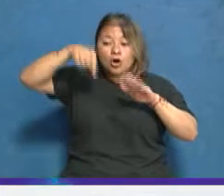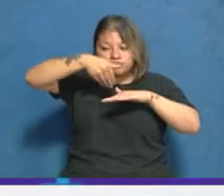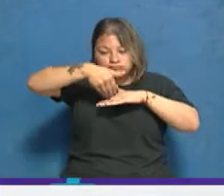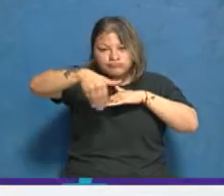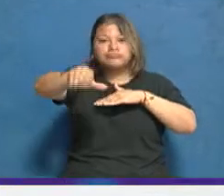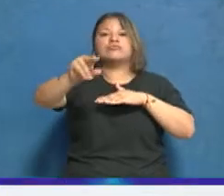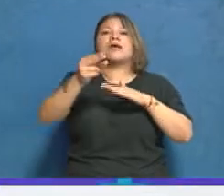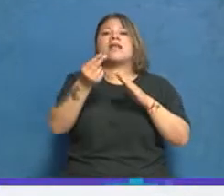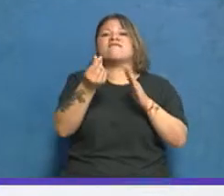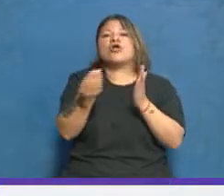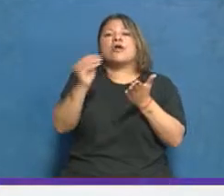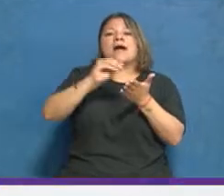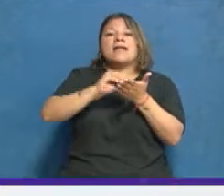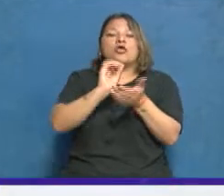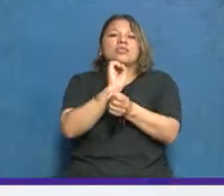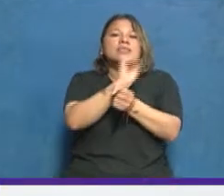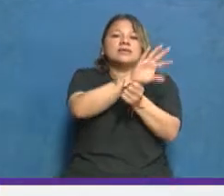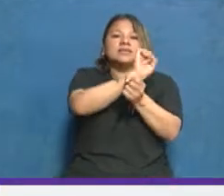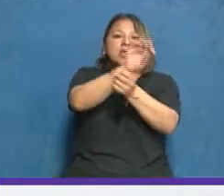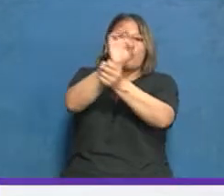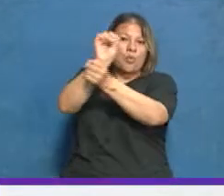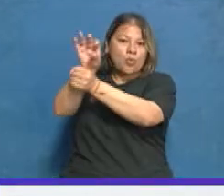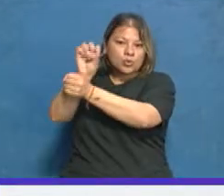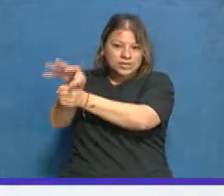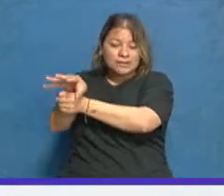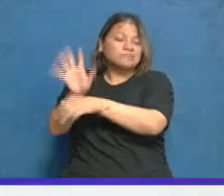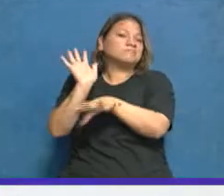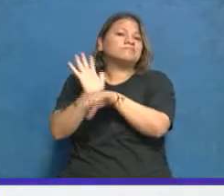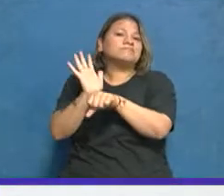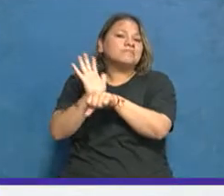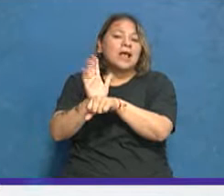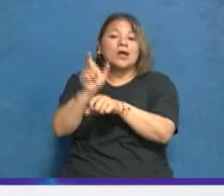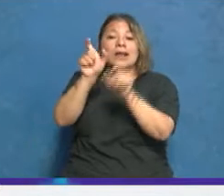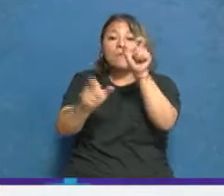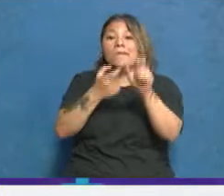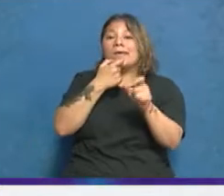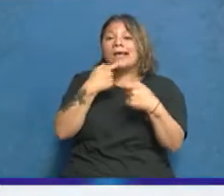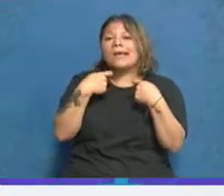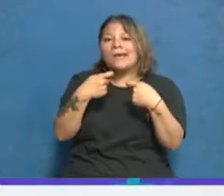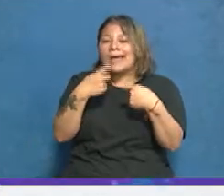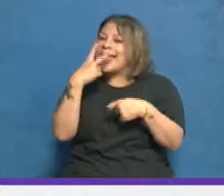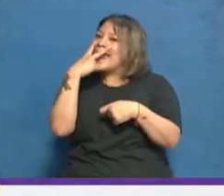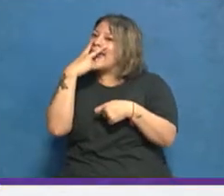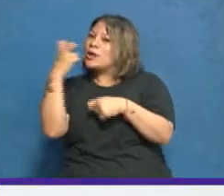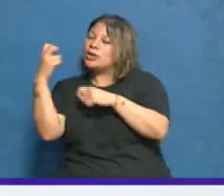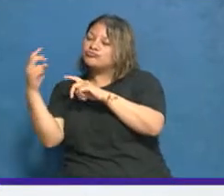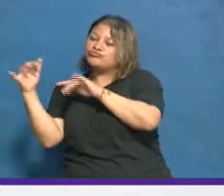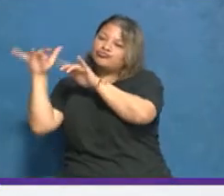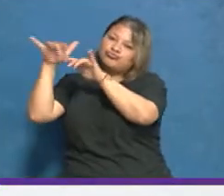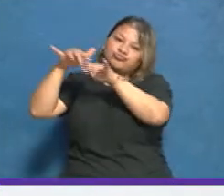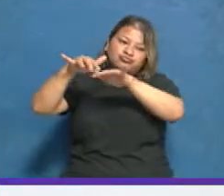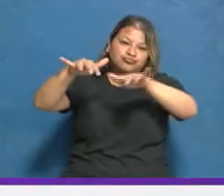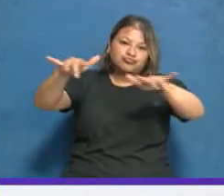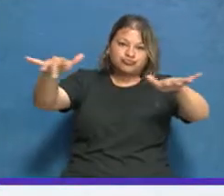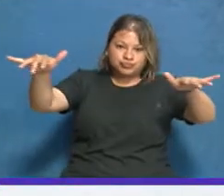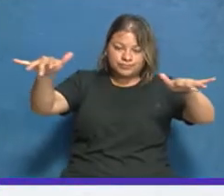regir el valor agregado de distribución, que es lo que les cuesta a los mendocinos llevar la energía para distribuir. En